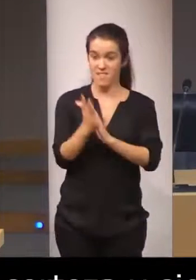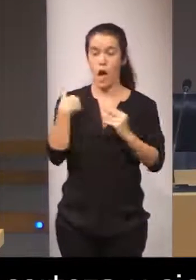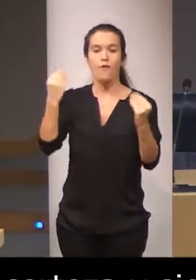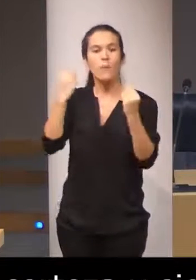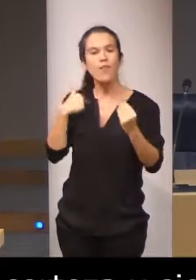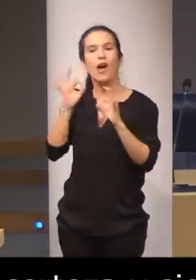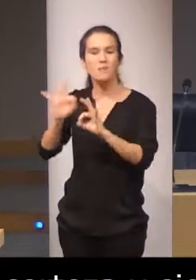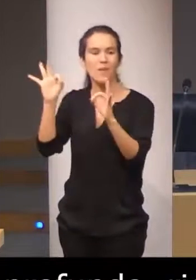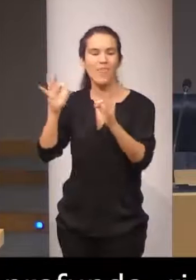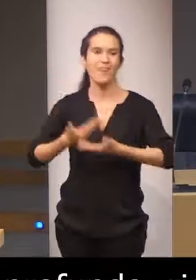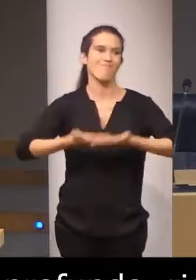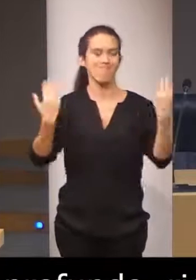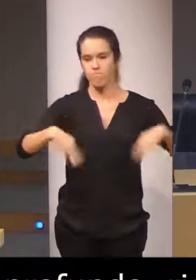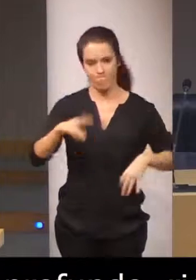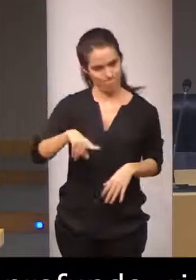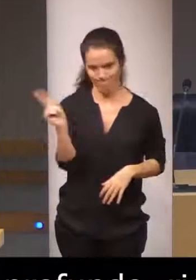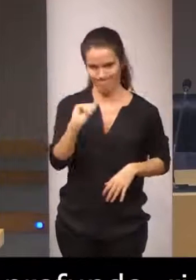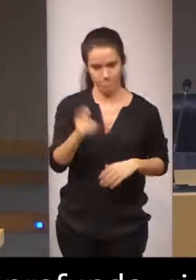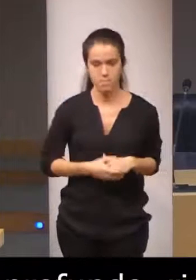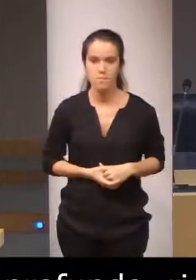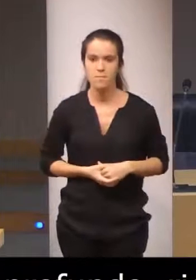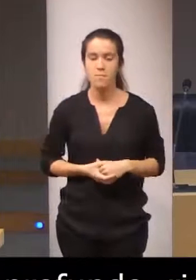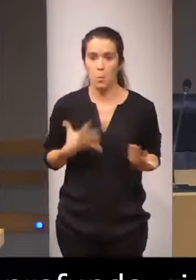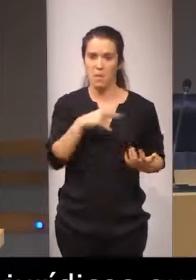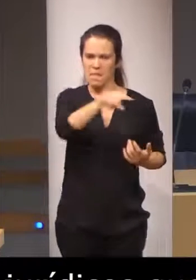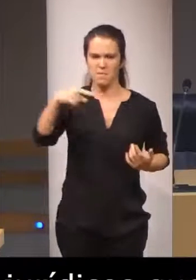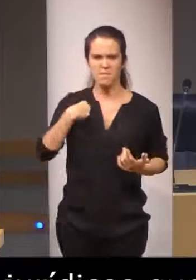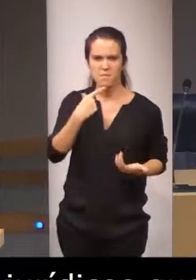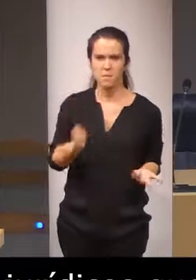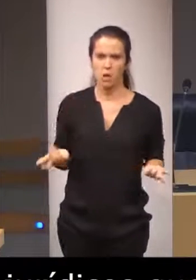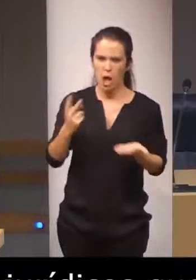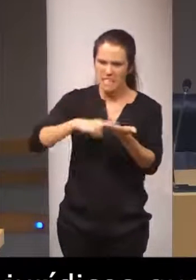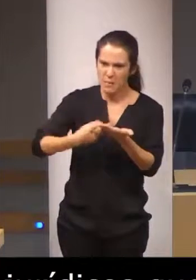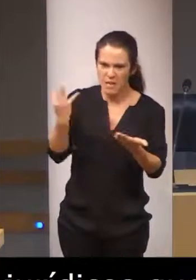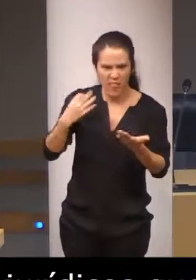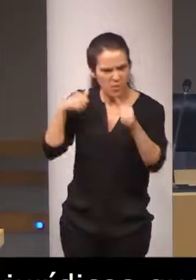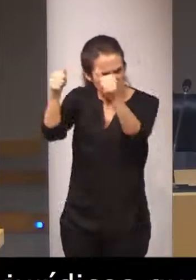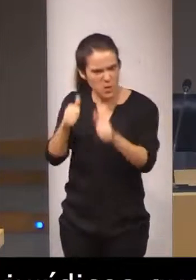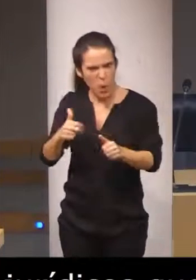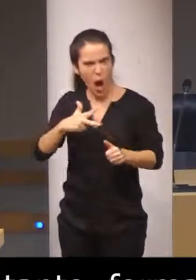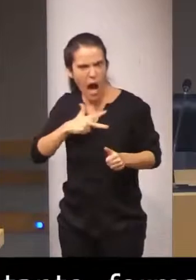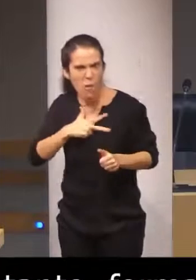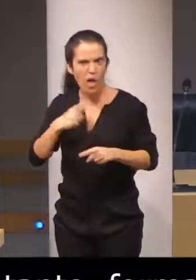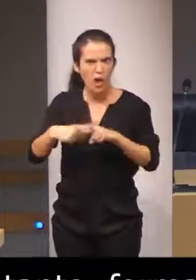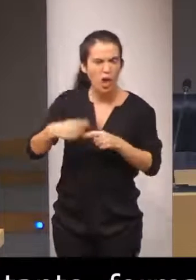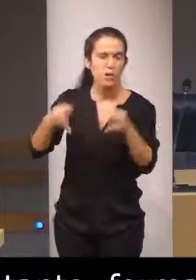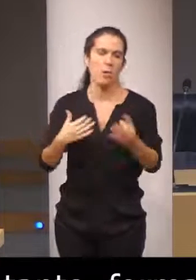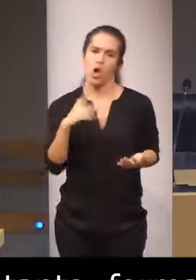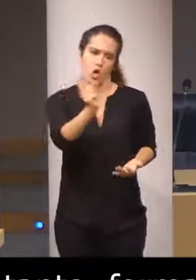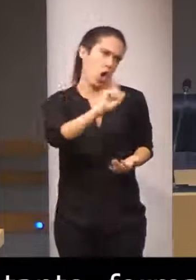específica. Ahora me dirán, pero el intérprete debe ser abogado o jurista. No necesariamente.